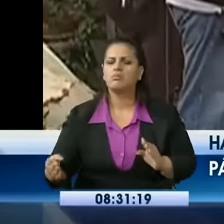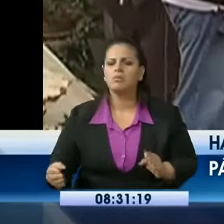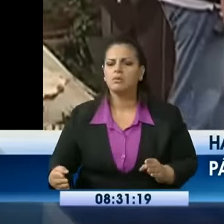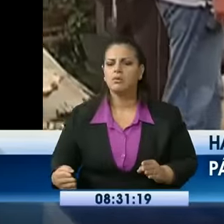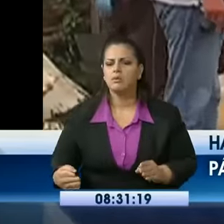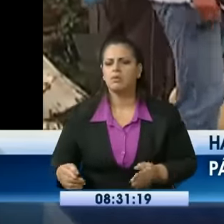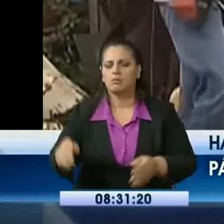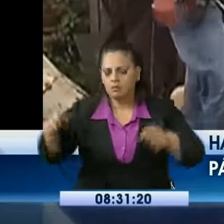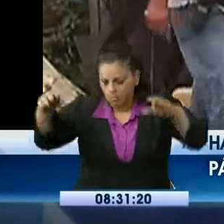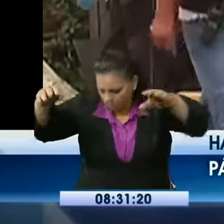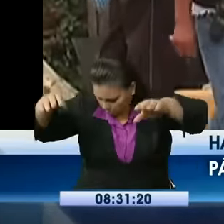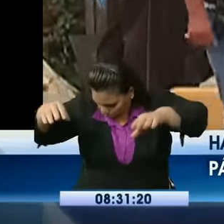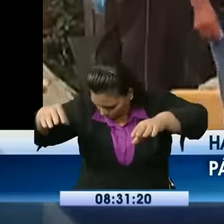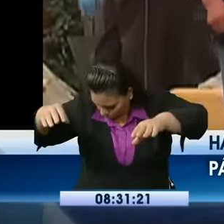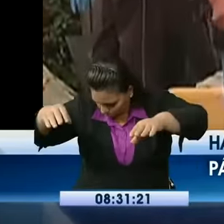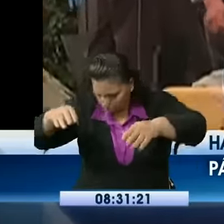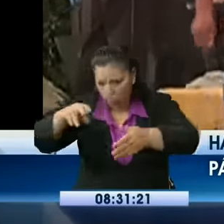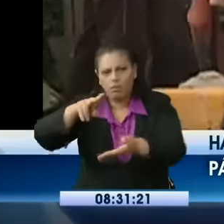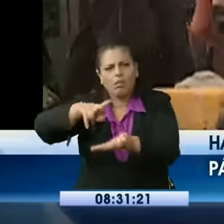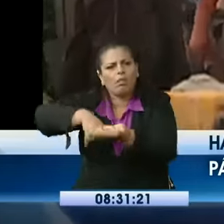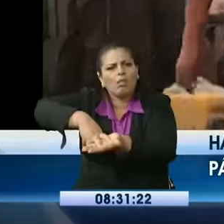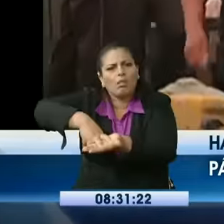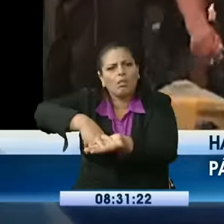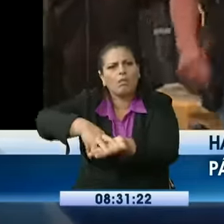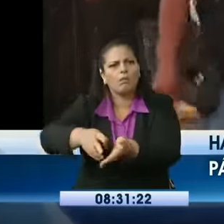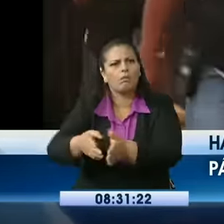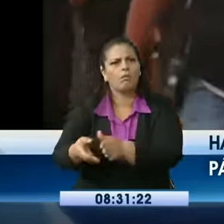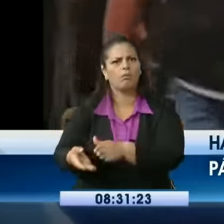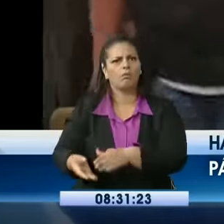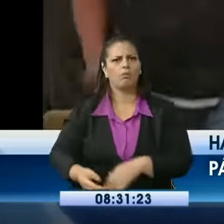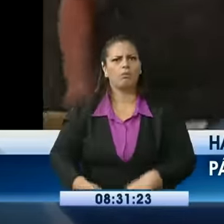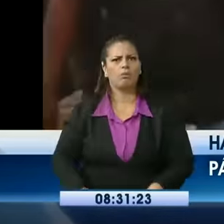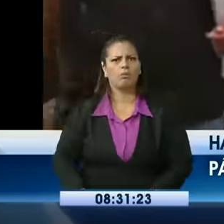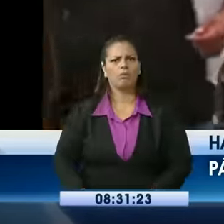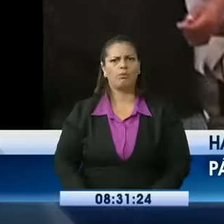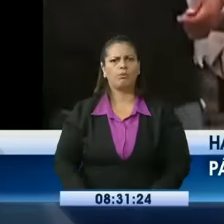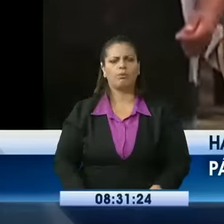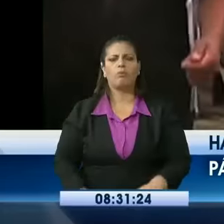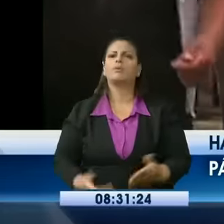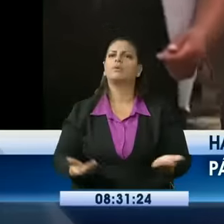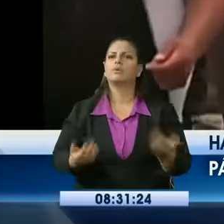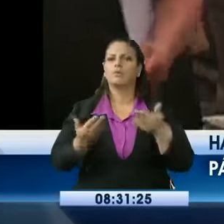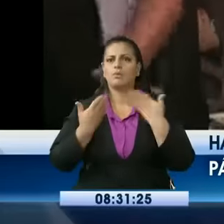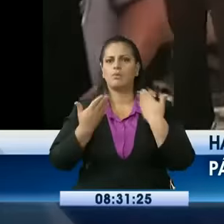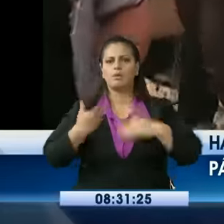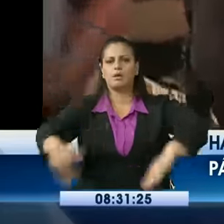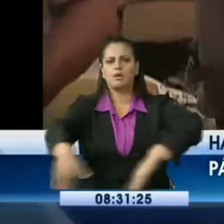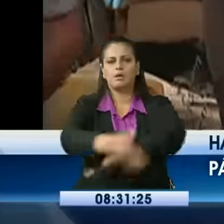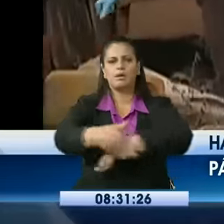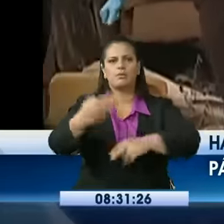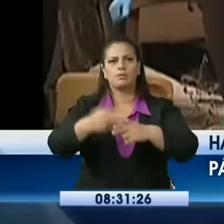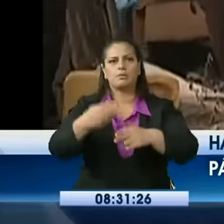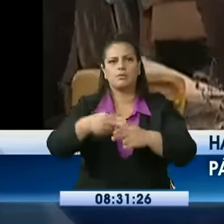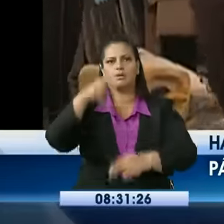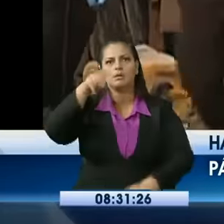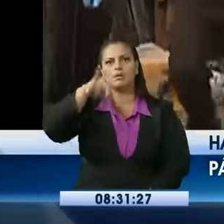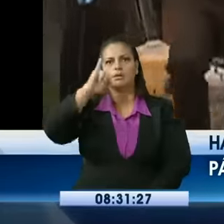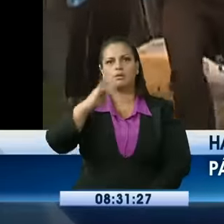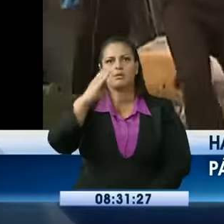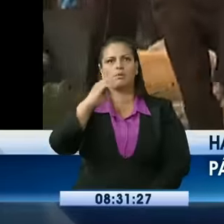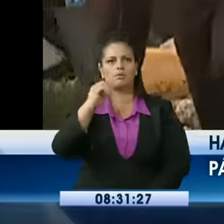abajo, pues está, ya estaba muerto eso. Entre la familia y moradores de las calles Nicolás Segovia, entre la G y la H, se manejan